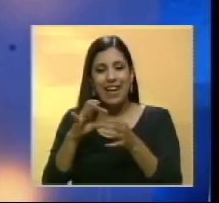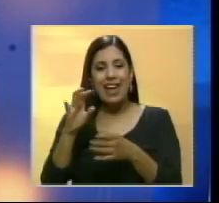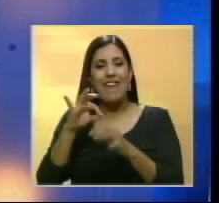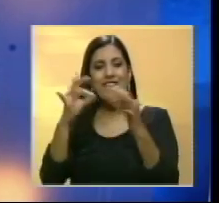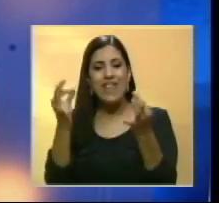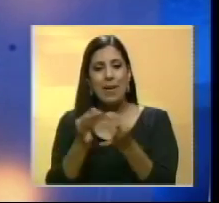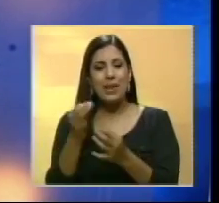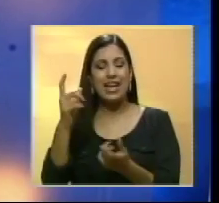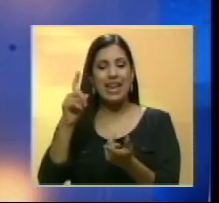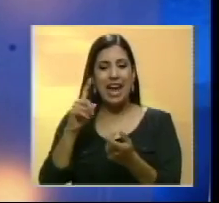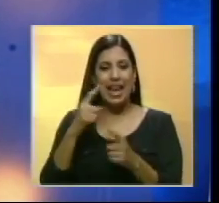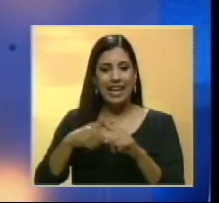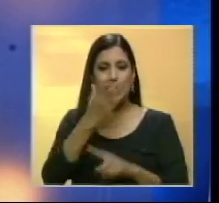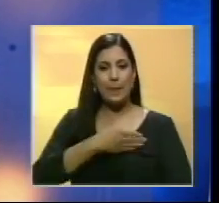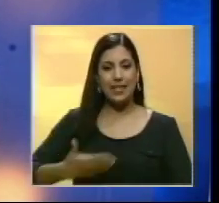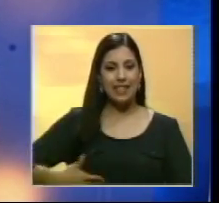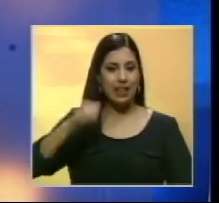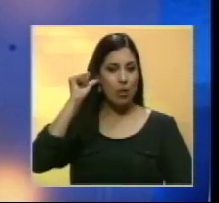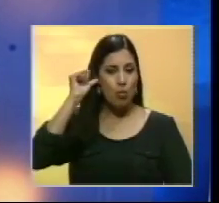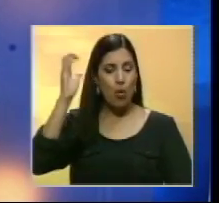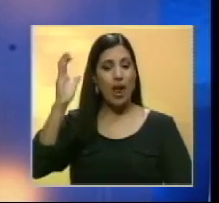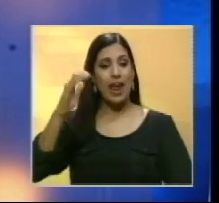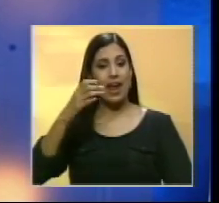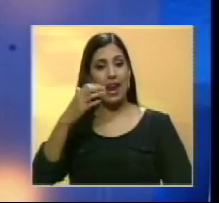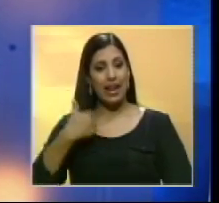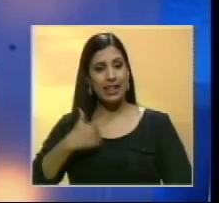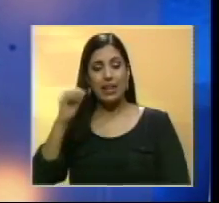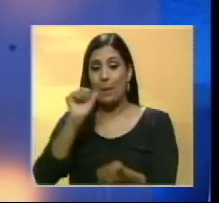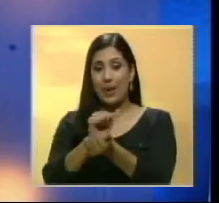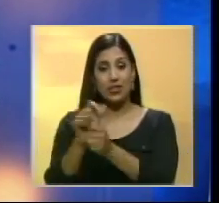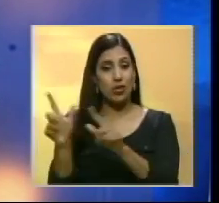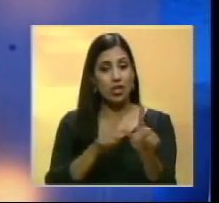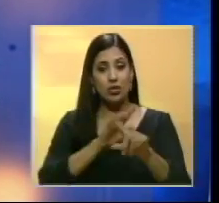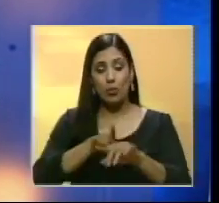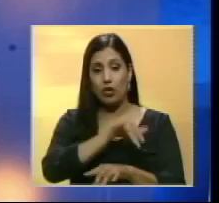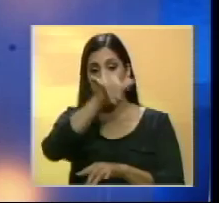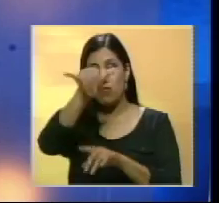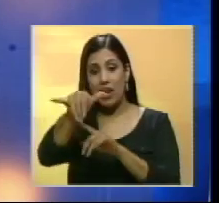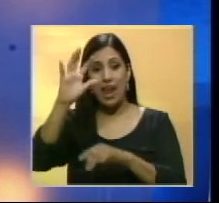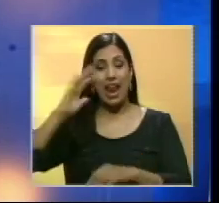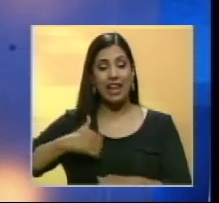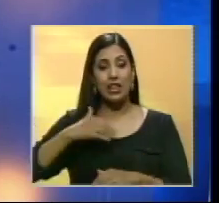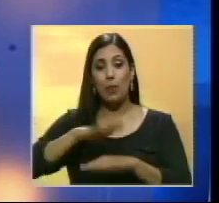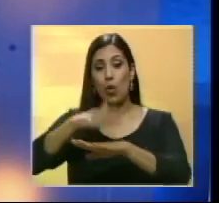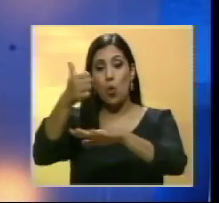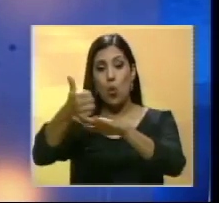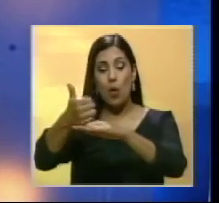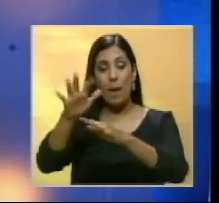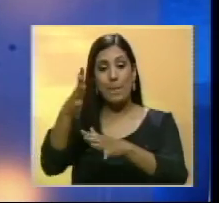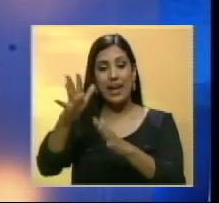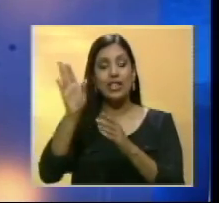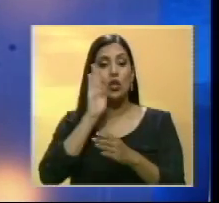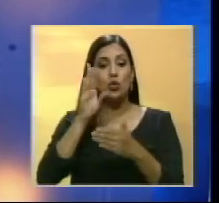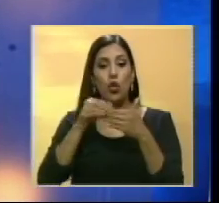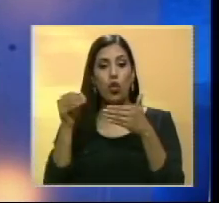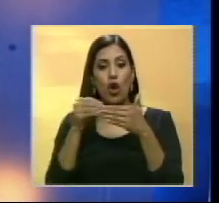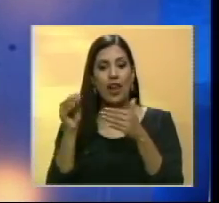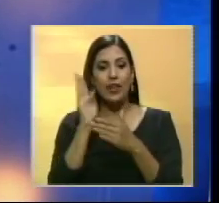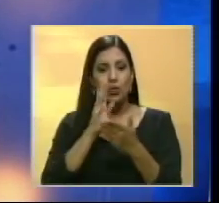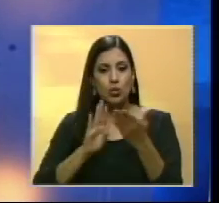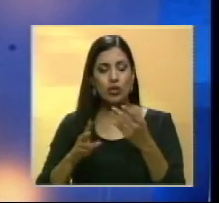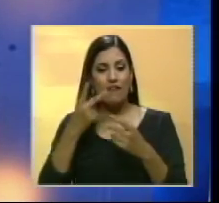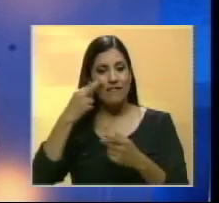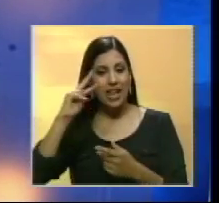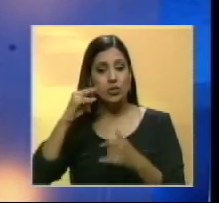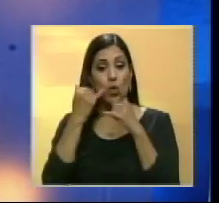y su contador Daniel Pérez Gadín fueron detenidos al poco tiempo de haber arribado a Buenos Aires tras ser acusados de presunto lavado de dinero. Ambos